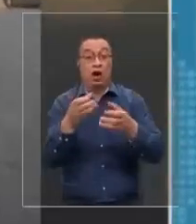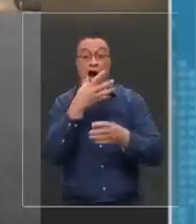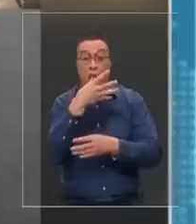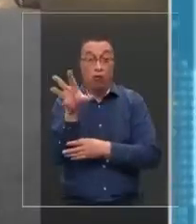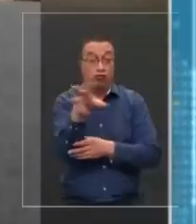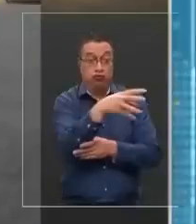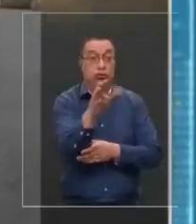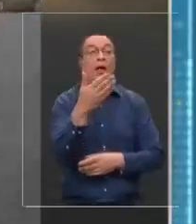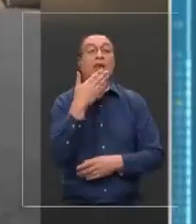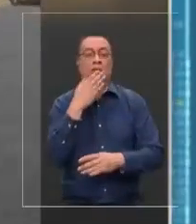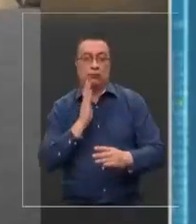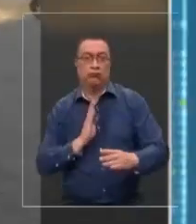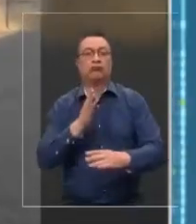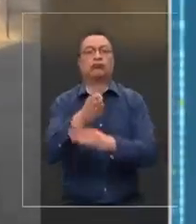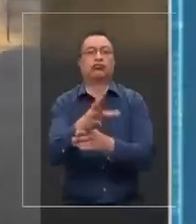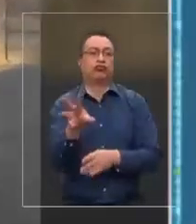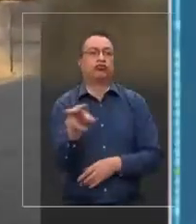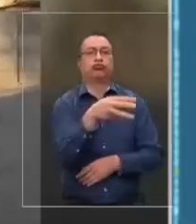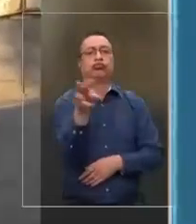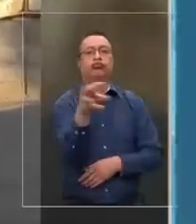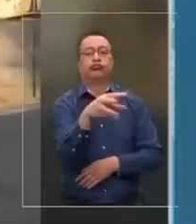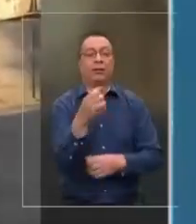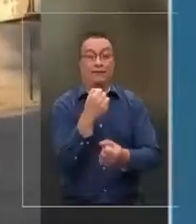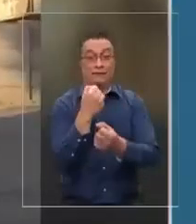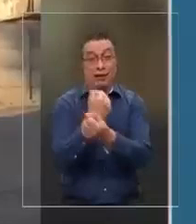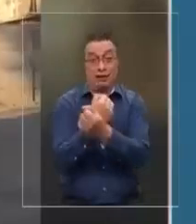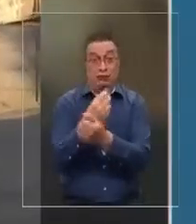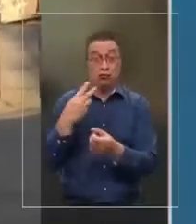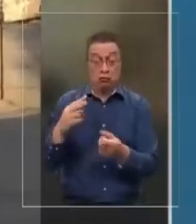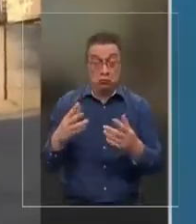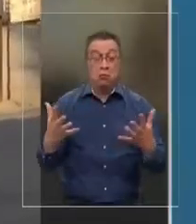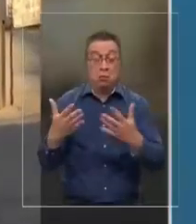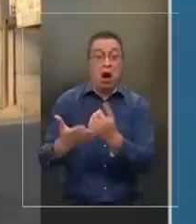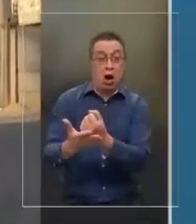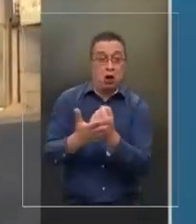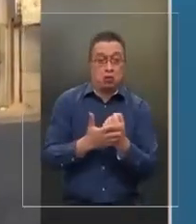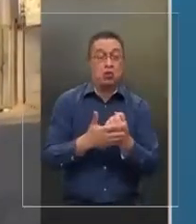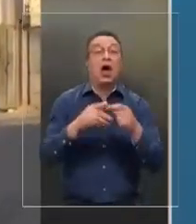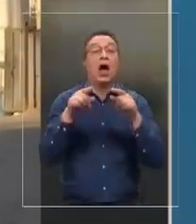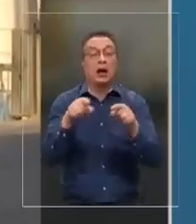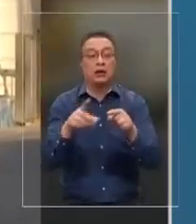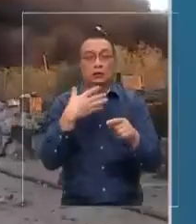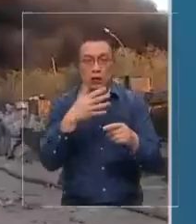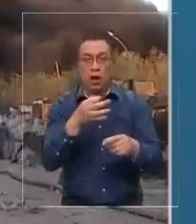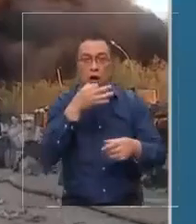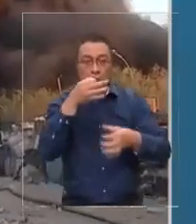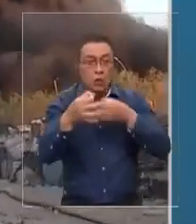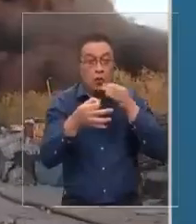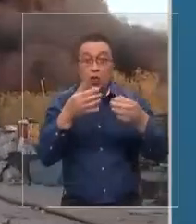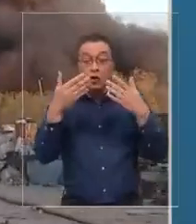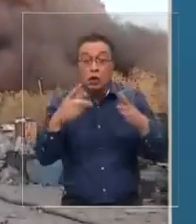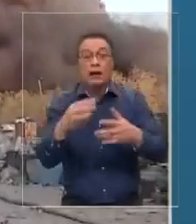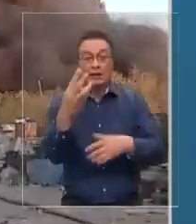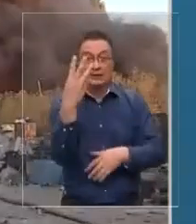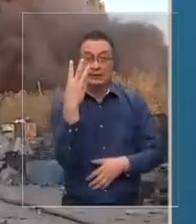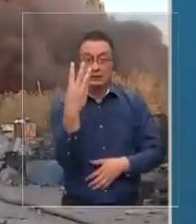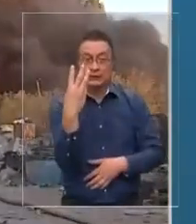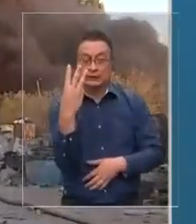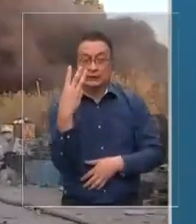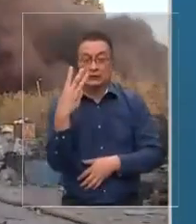poder prestar las asistencias. Hasta ahora, según lo que hemos establecido, según la información preliminar, hay 13 puestos